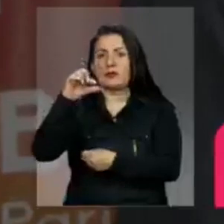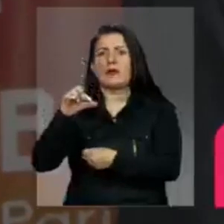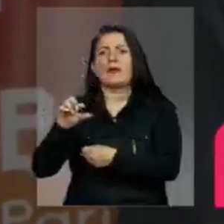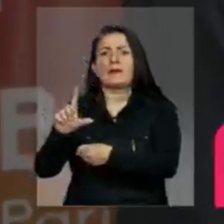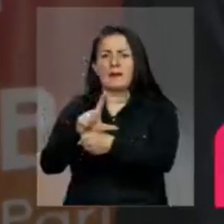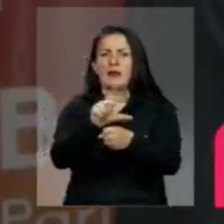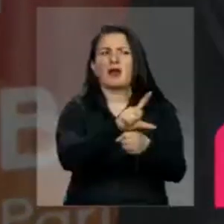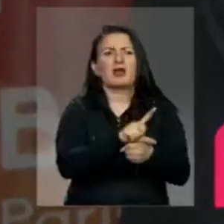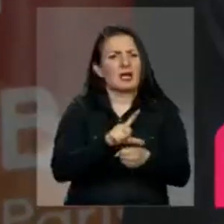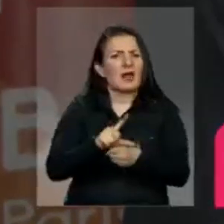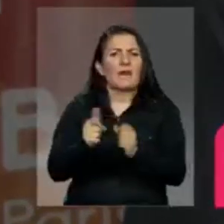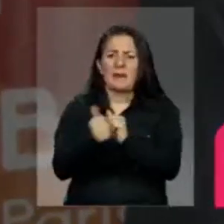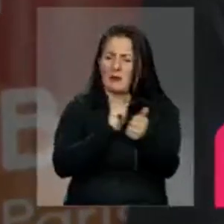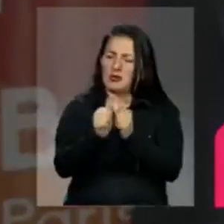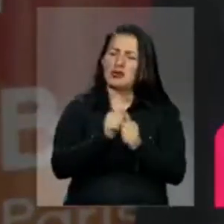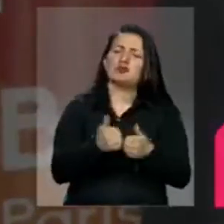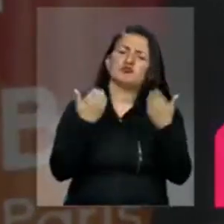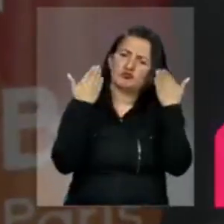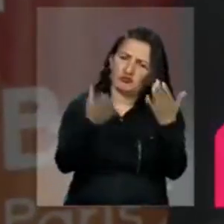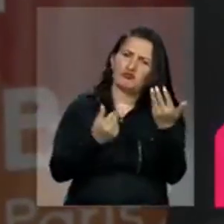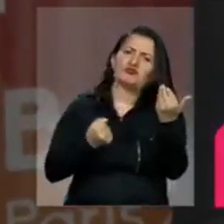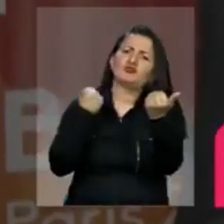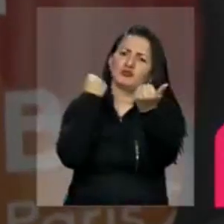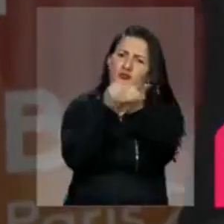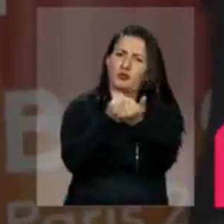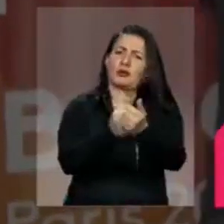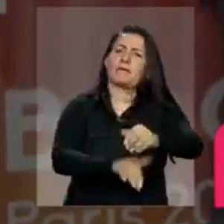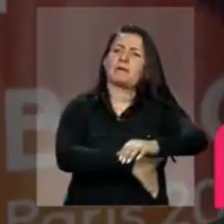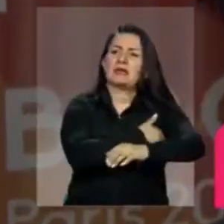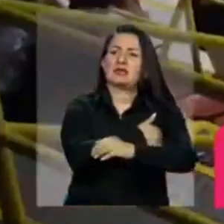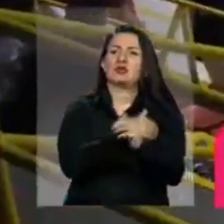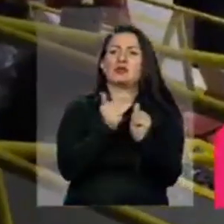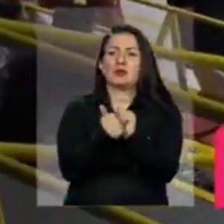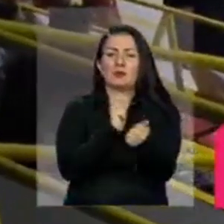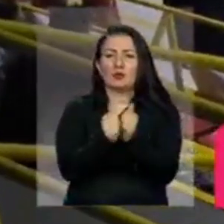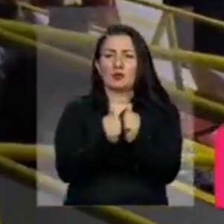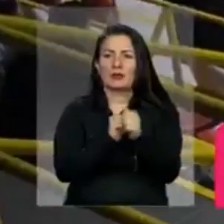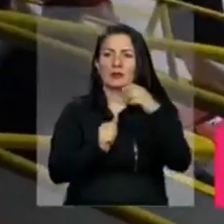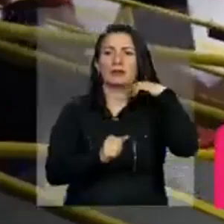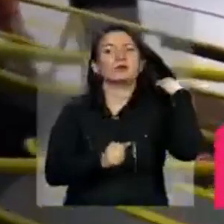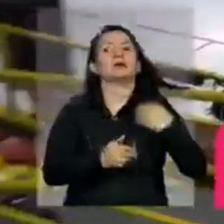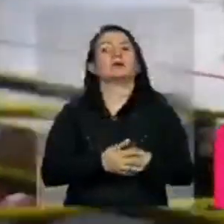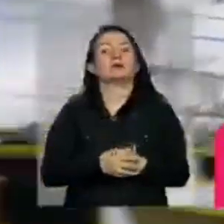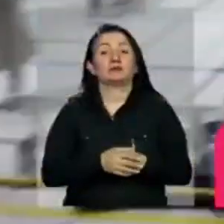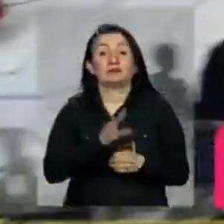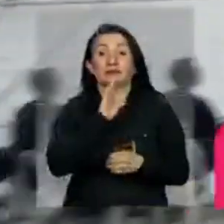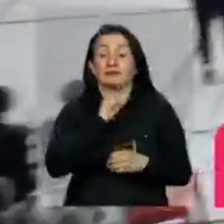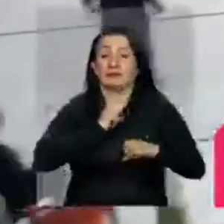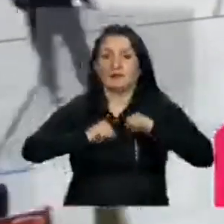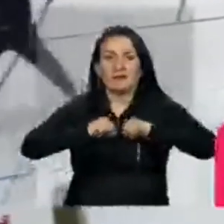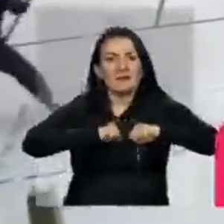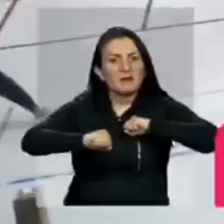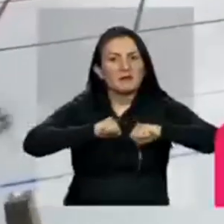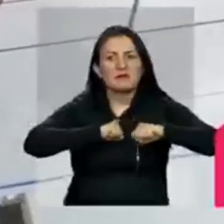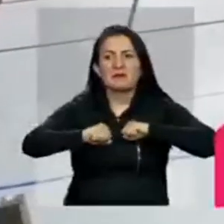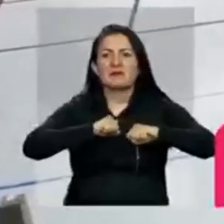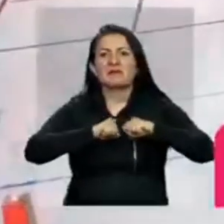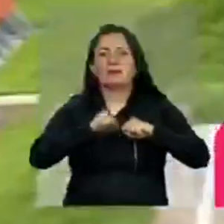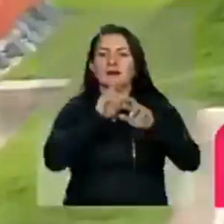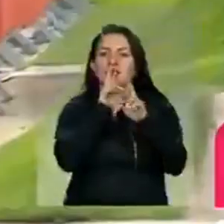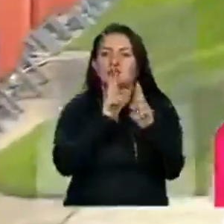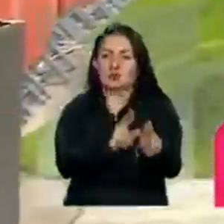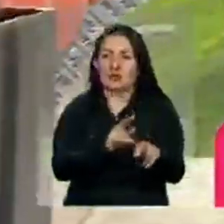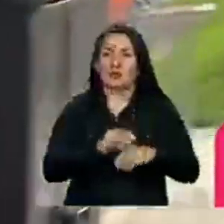deportes que quieran, y van a tener todo el apoyo del Ministerio del Deporte. Estos se ganaron a pulso y que vienen dados desde el